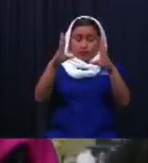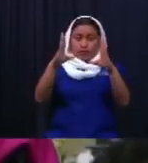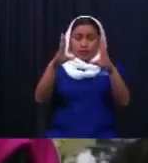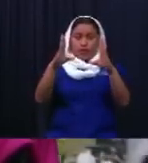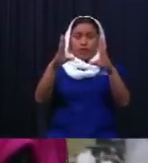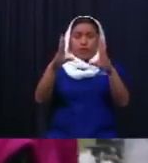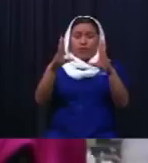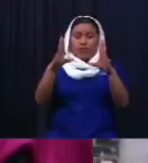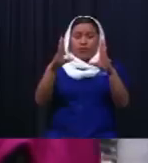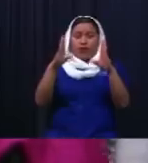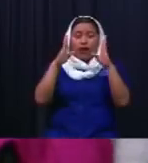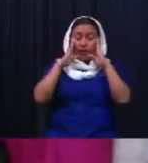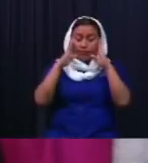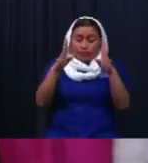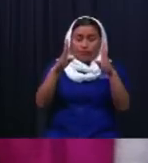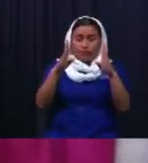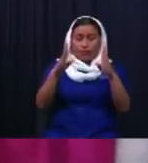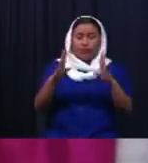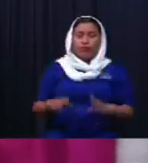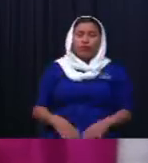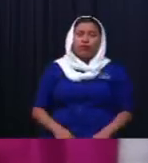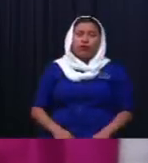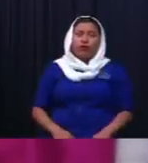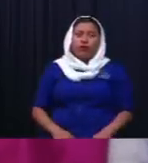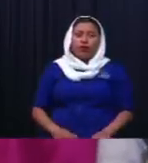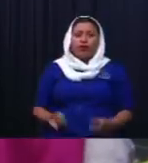Escúchame bien lo que va a pasar.